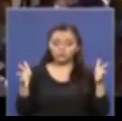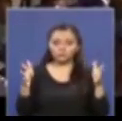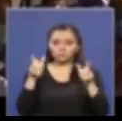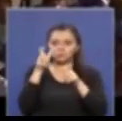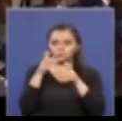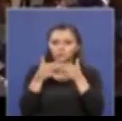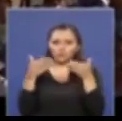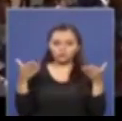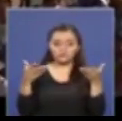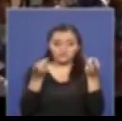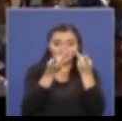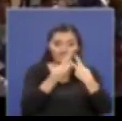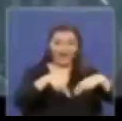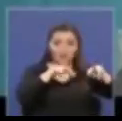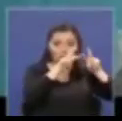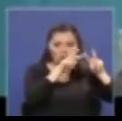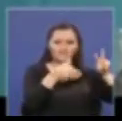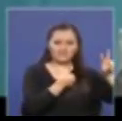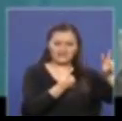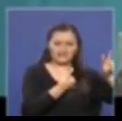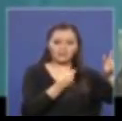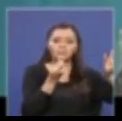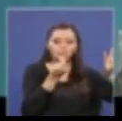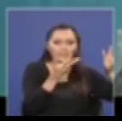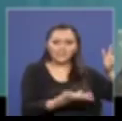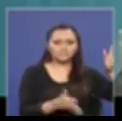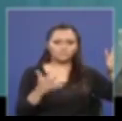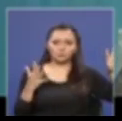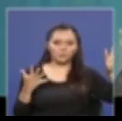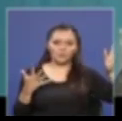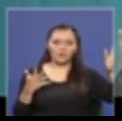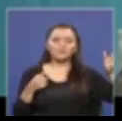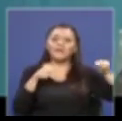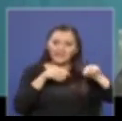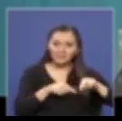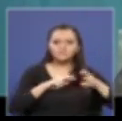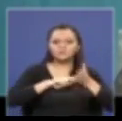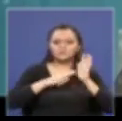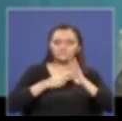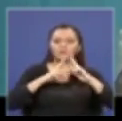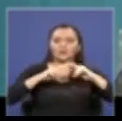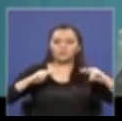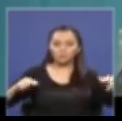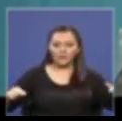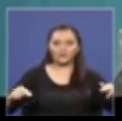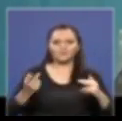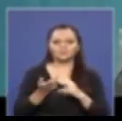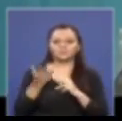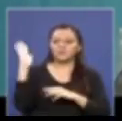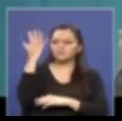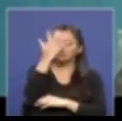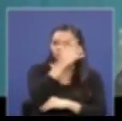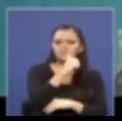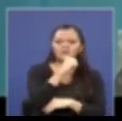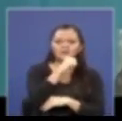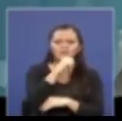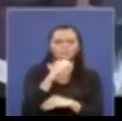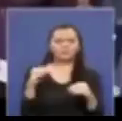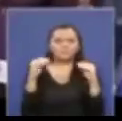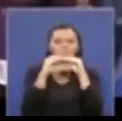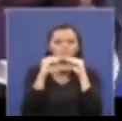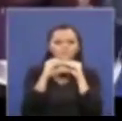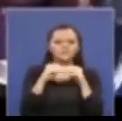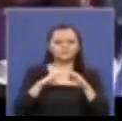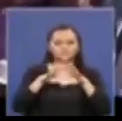valor, sin precio, y esos son nuestros bienes ambientales. Esa es nuestra naturaleza, esa es nuestra